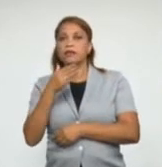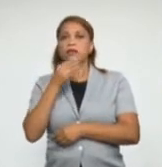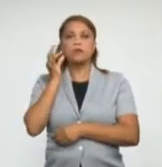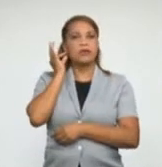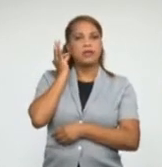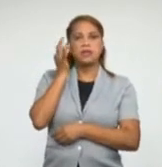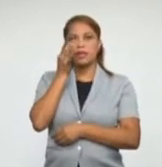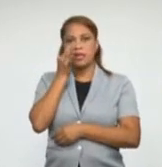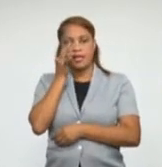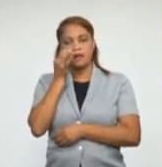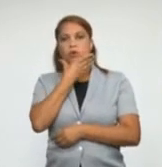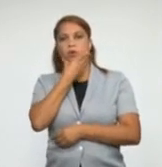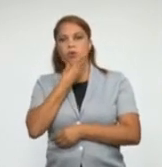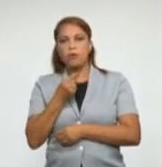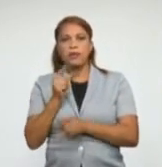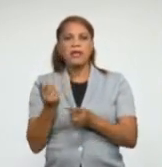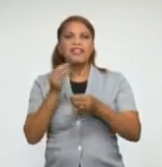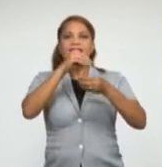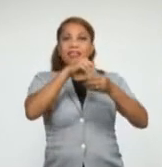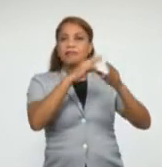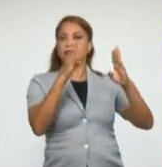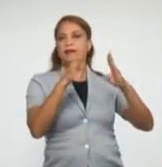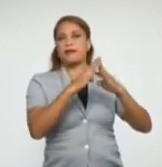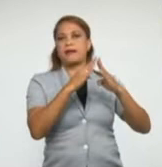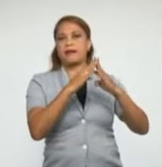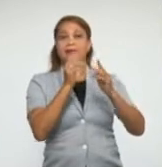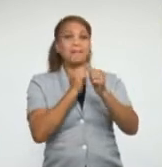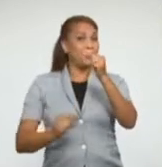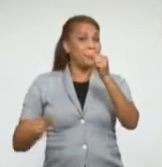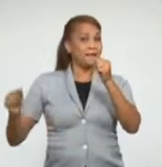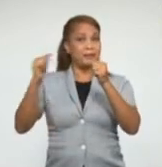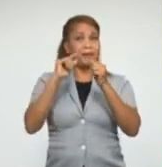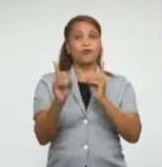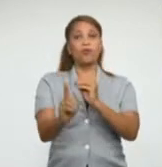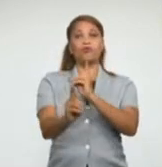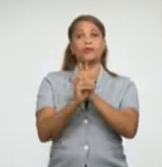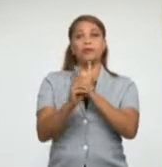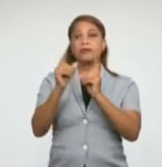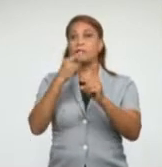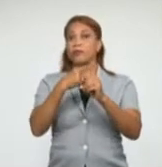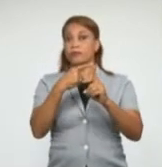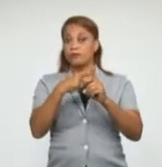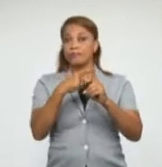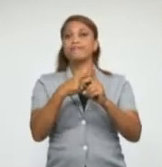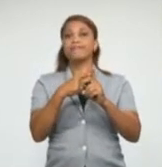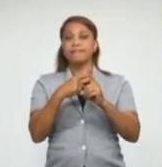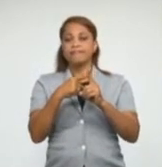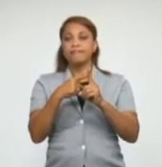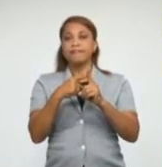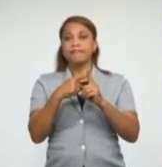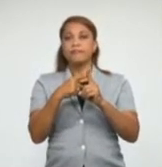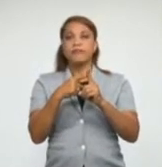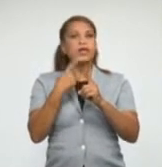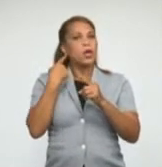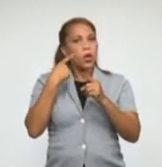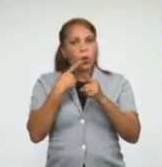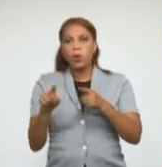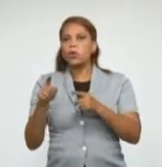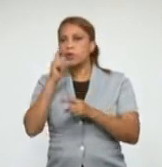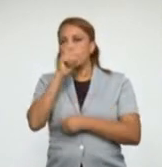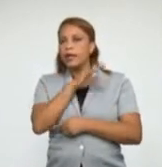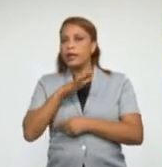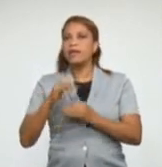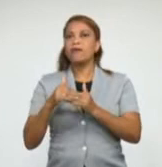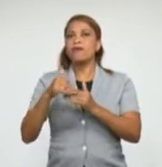están dentro del hogar. Son los contactos de casos confirmados, inclusive los intradomiciliarios. Por lo tanto,